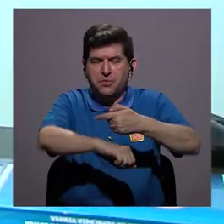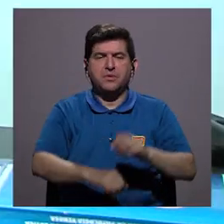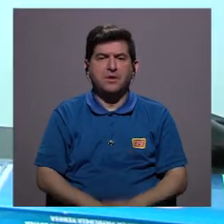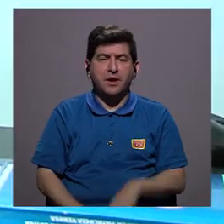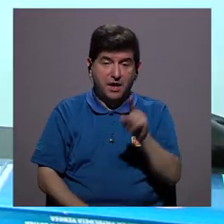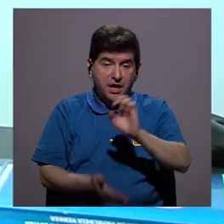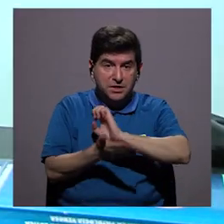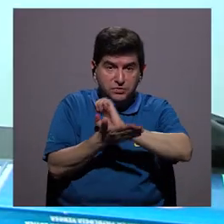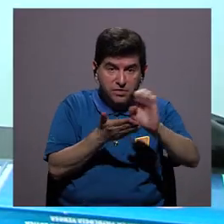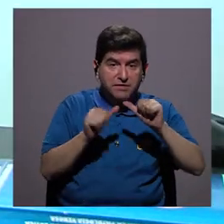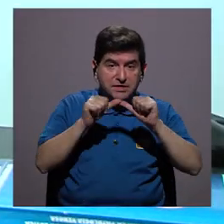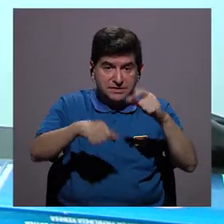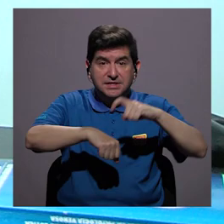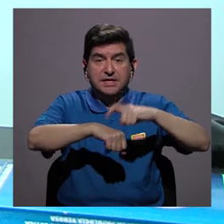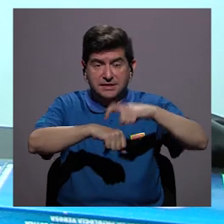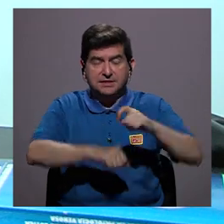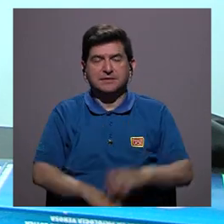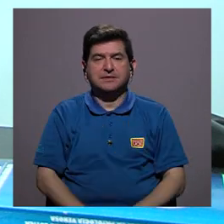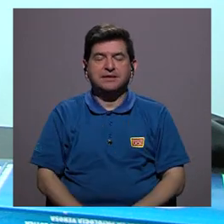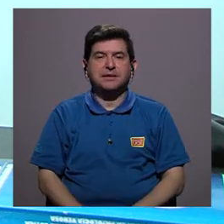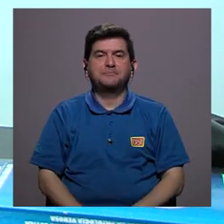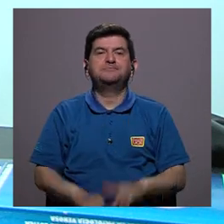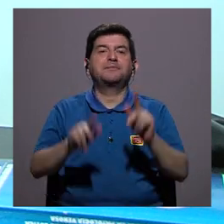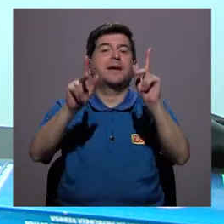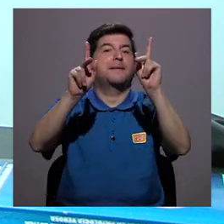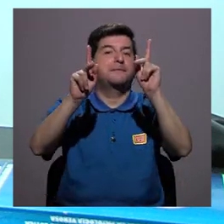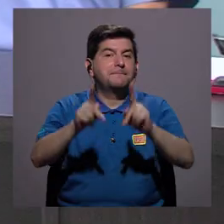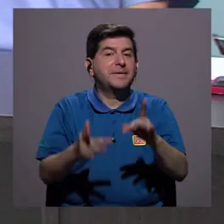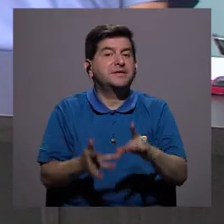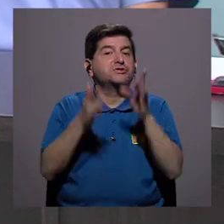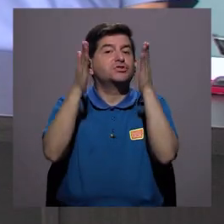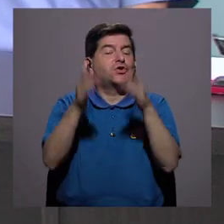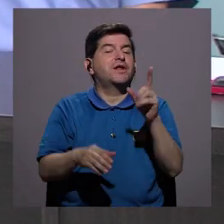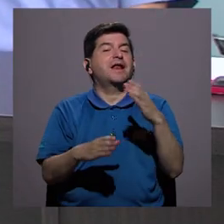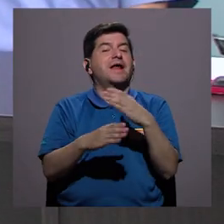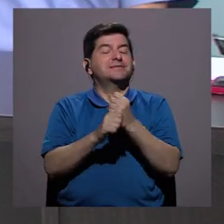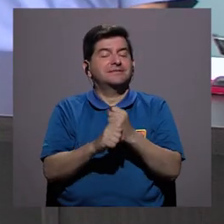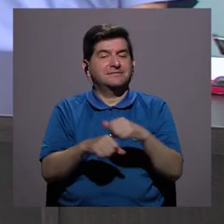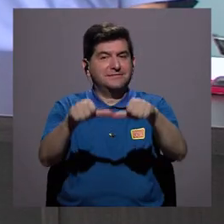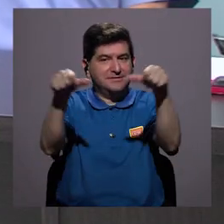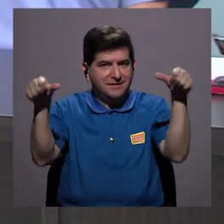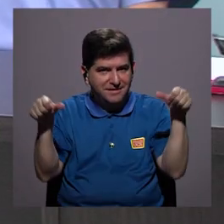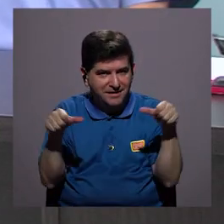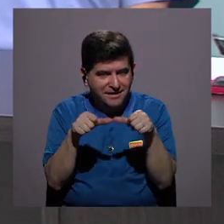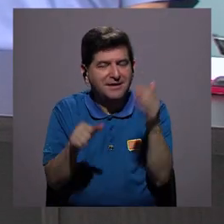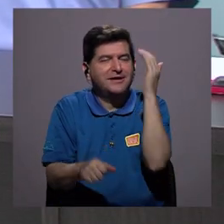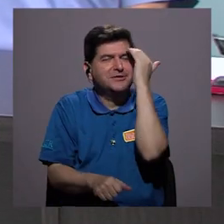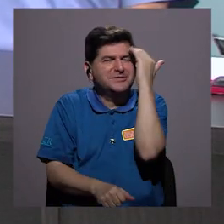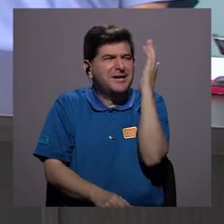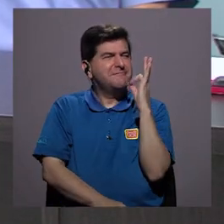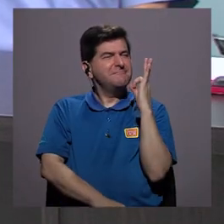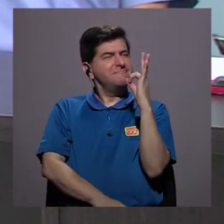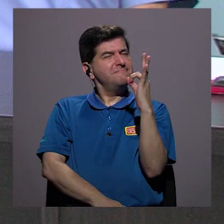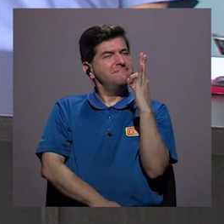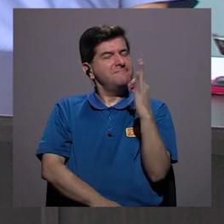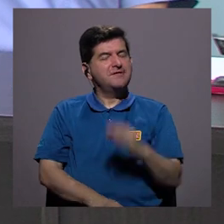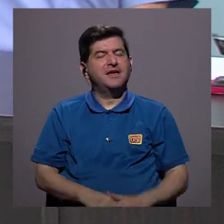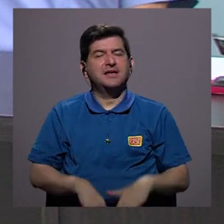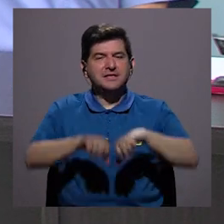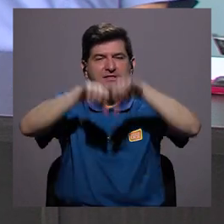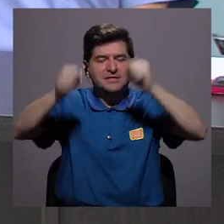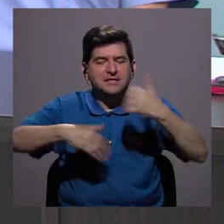¿Eso previene las siguientes fases? Que sea por personas especializadas en el campo, que conozcan muy bien